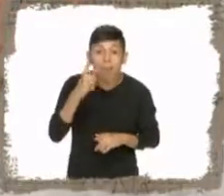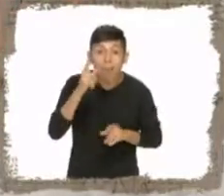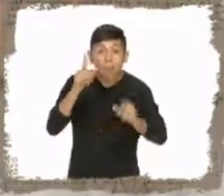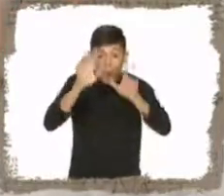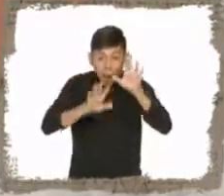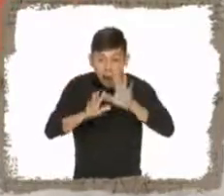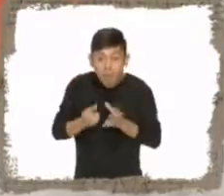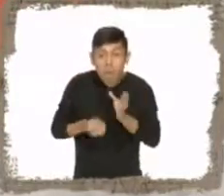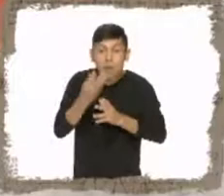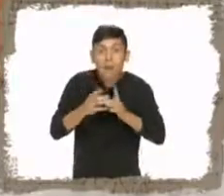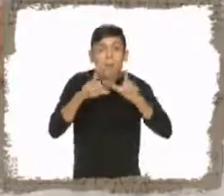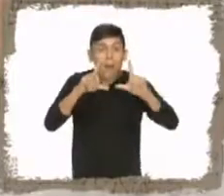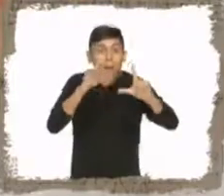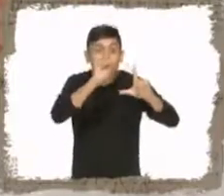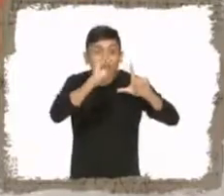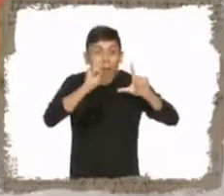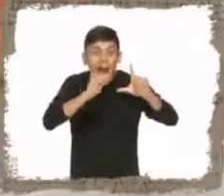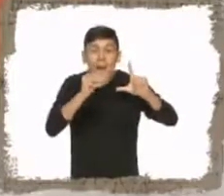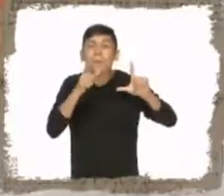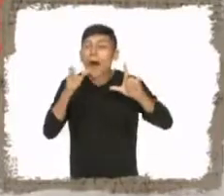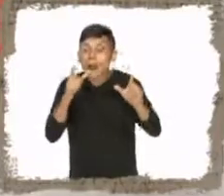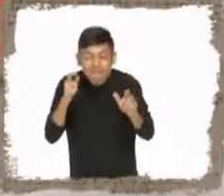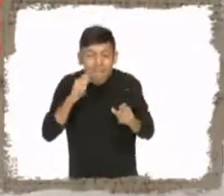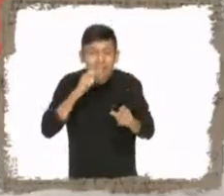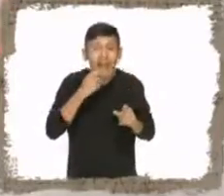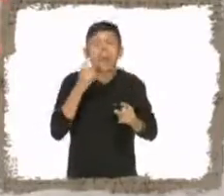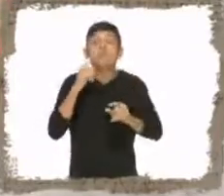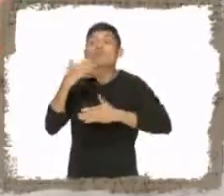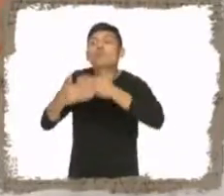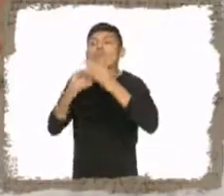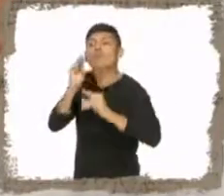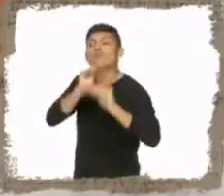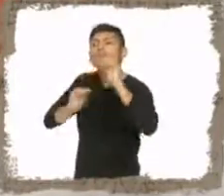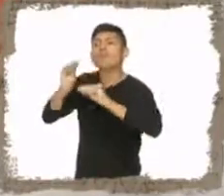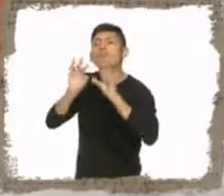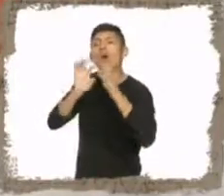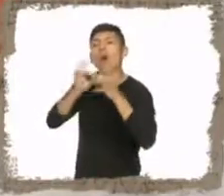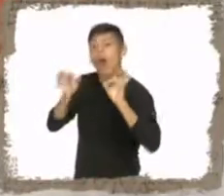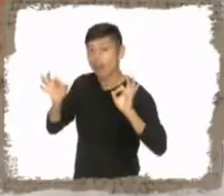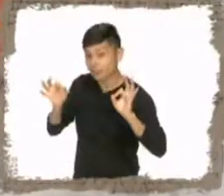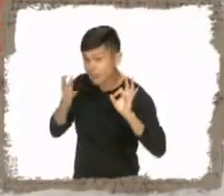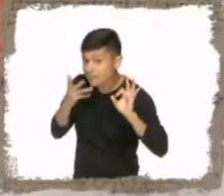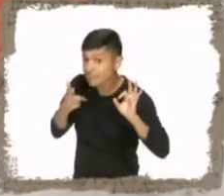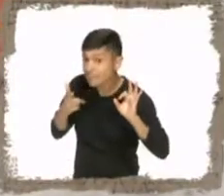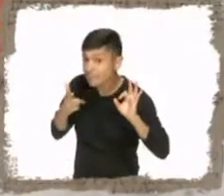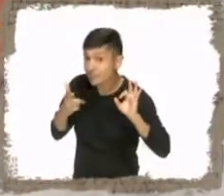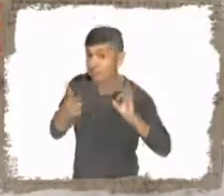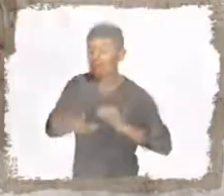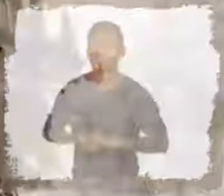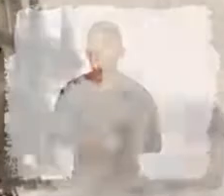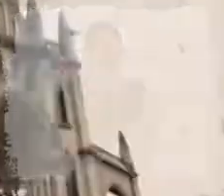¿Te gustaría armar carteles con tus palabras preferidas y usarlas para armar oraciones?